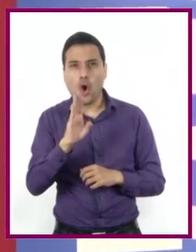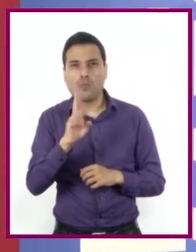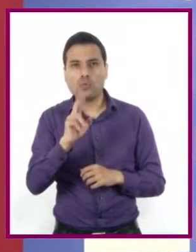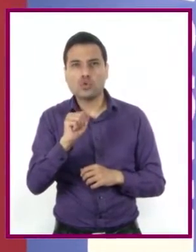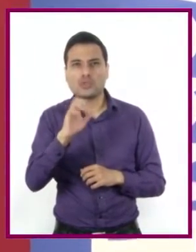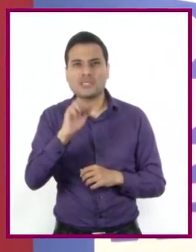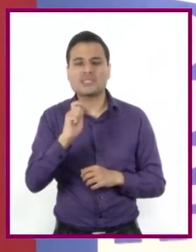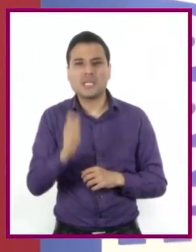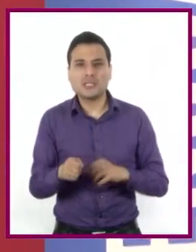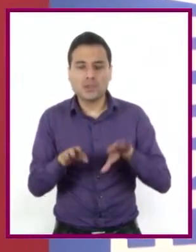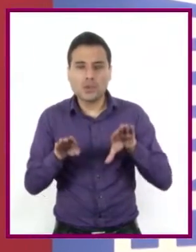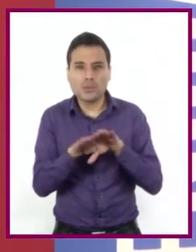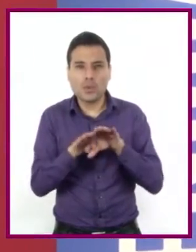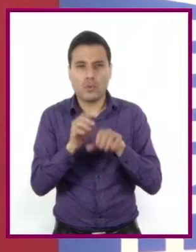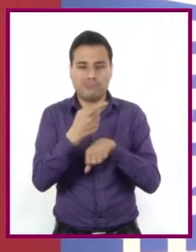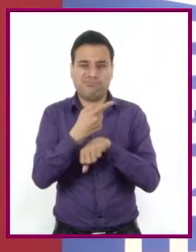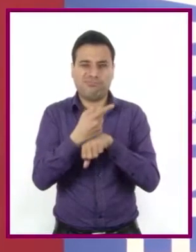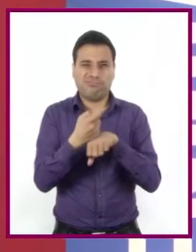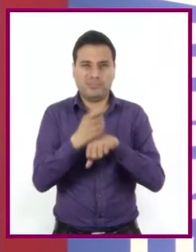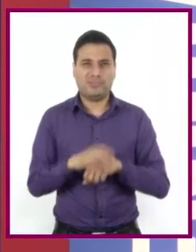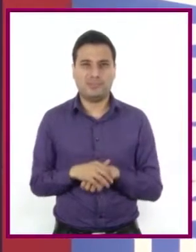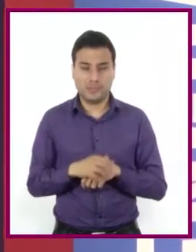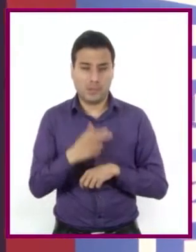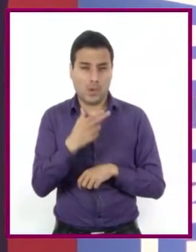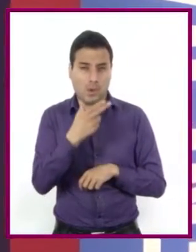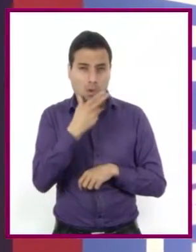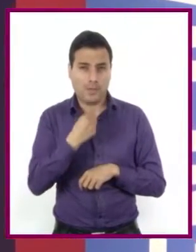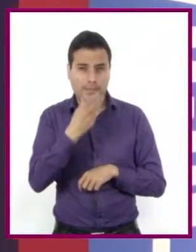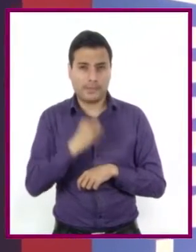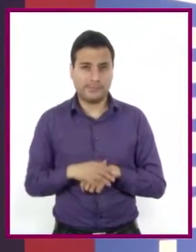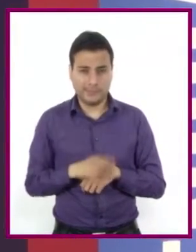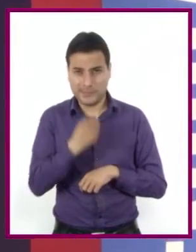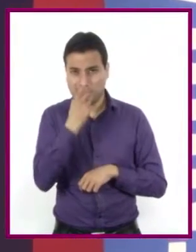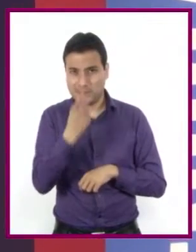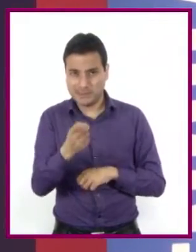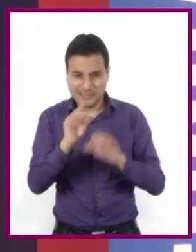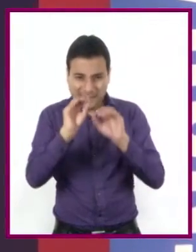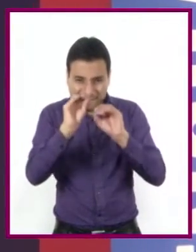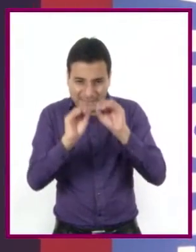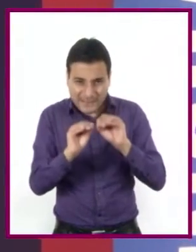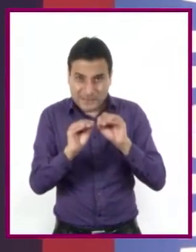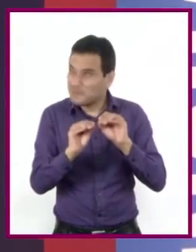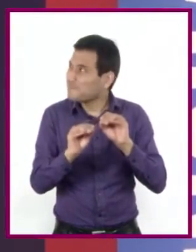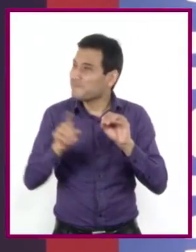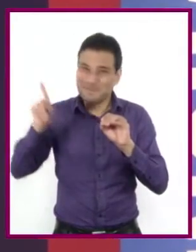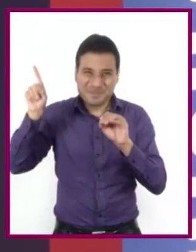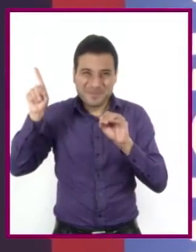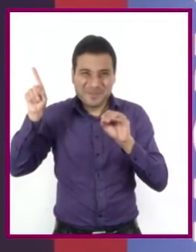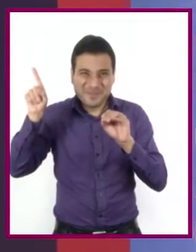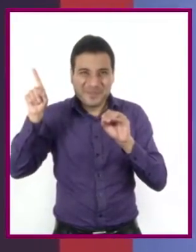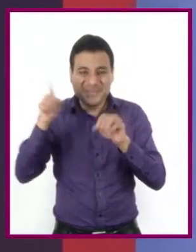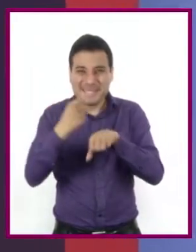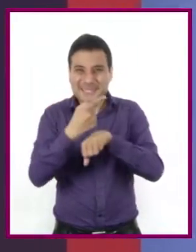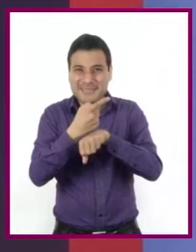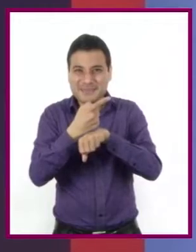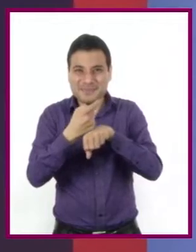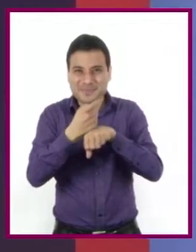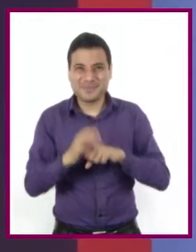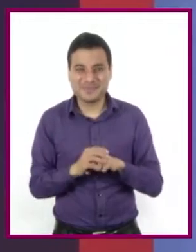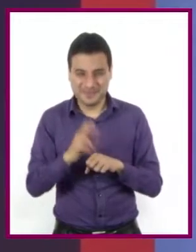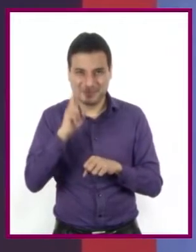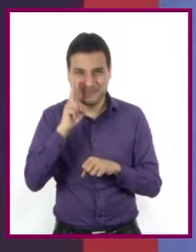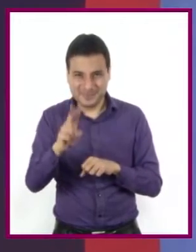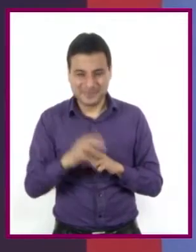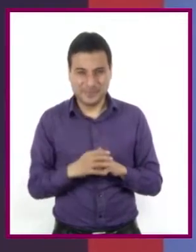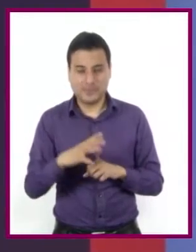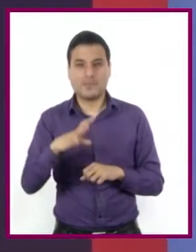un cañón. Apollinaire trata de representar visualmente a los obuses en las trincheras, que eran unas zanjas excavadas